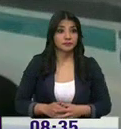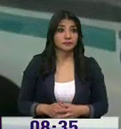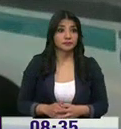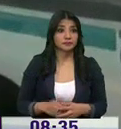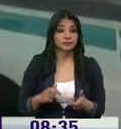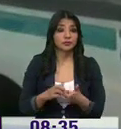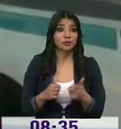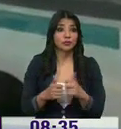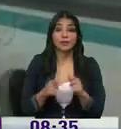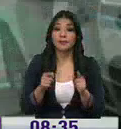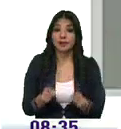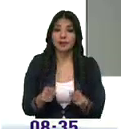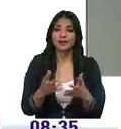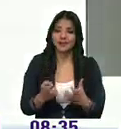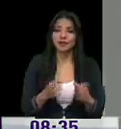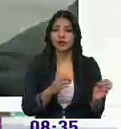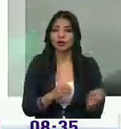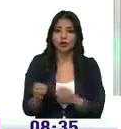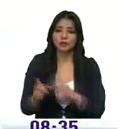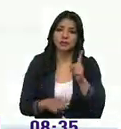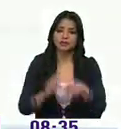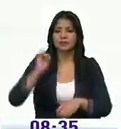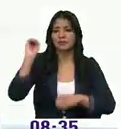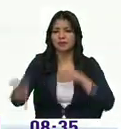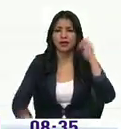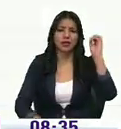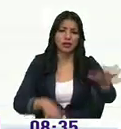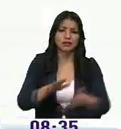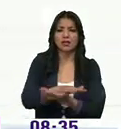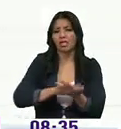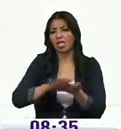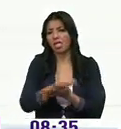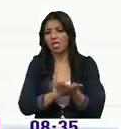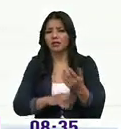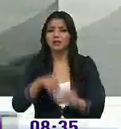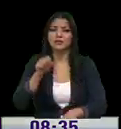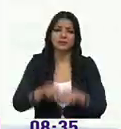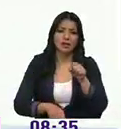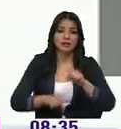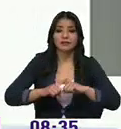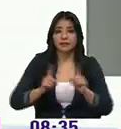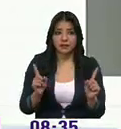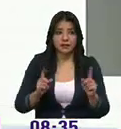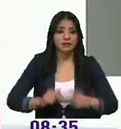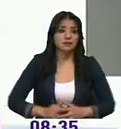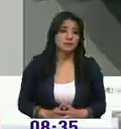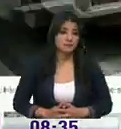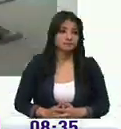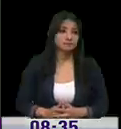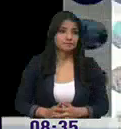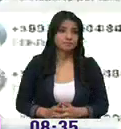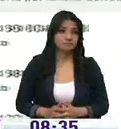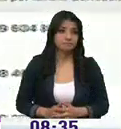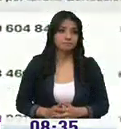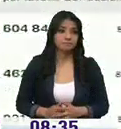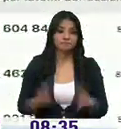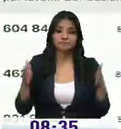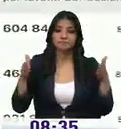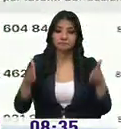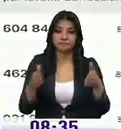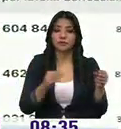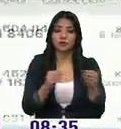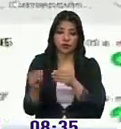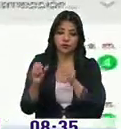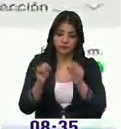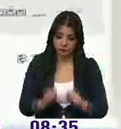que se quiere poner orden, botan las cosas, se dañan las cosas, cuando más bien pues hay que tratar de hacer